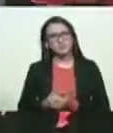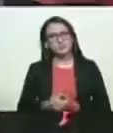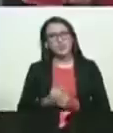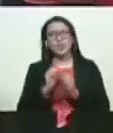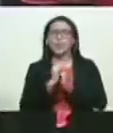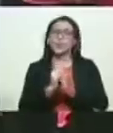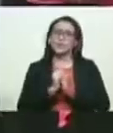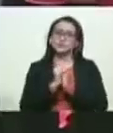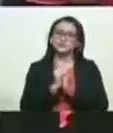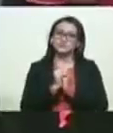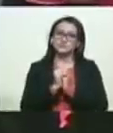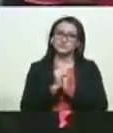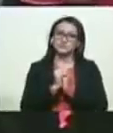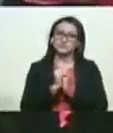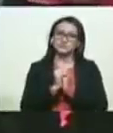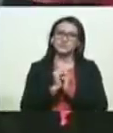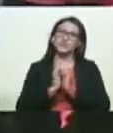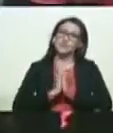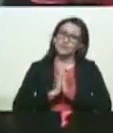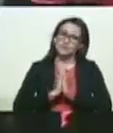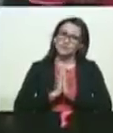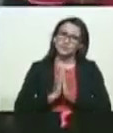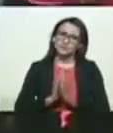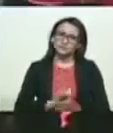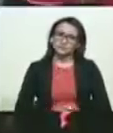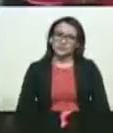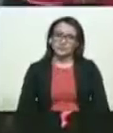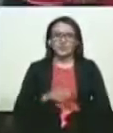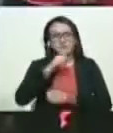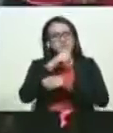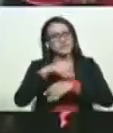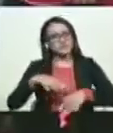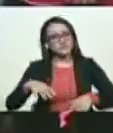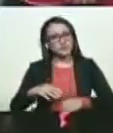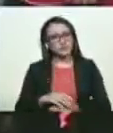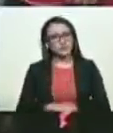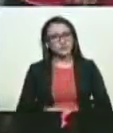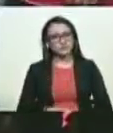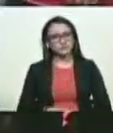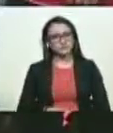oración que me den sus bendiciones